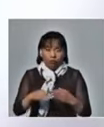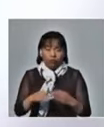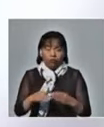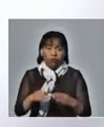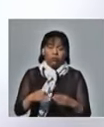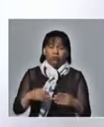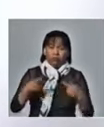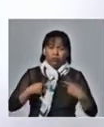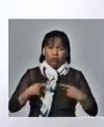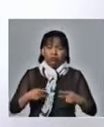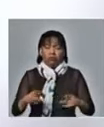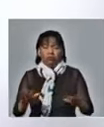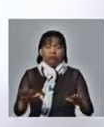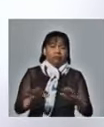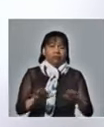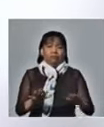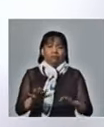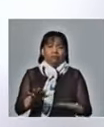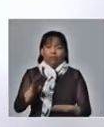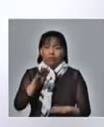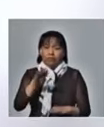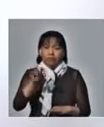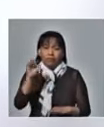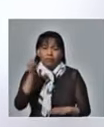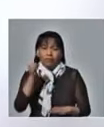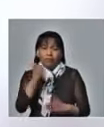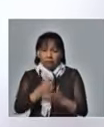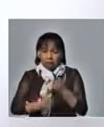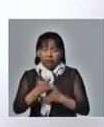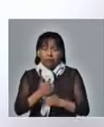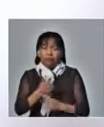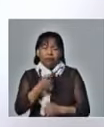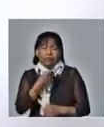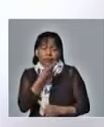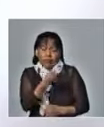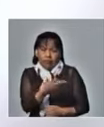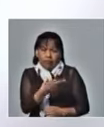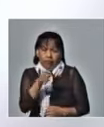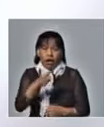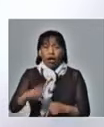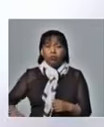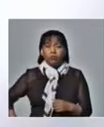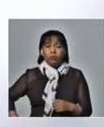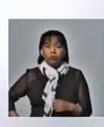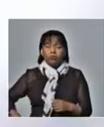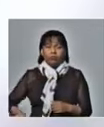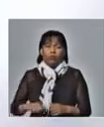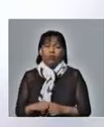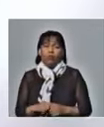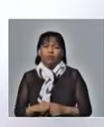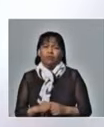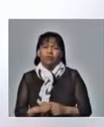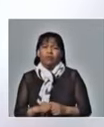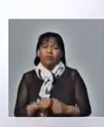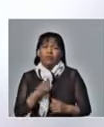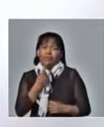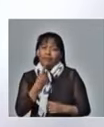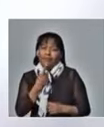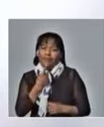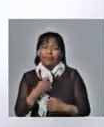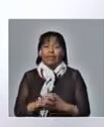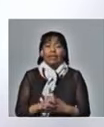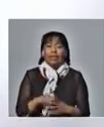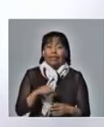del 19 de septiembre del año pasado, les digo que el gobierno de Andrés Manuel López Obrador y el gobierno